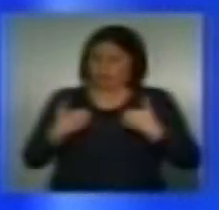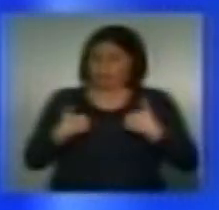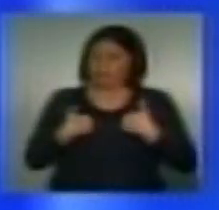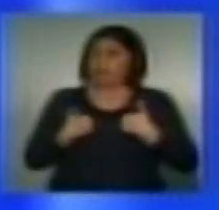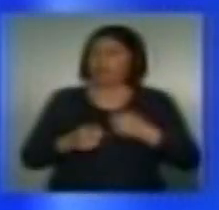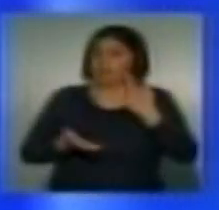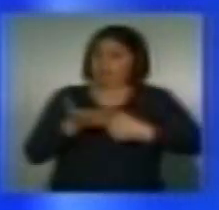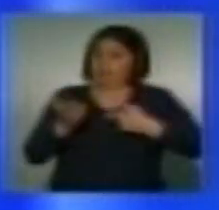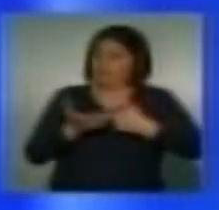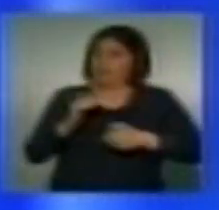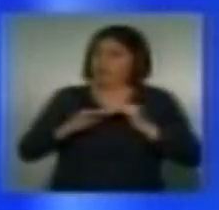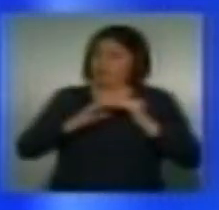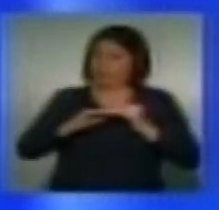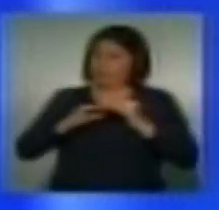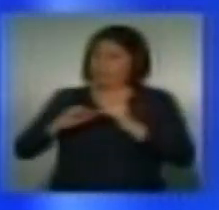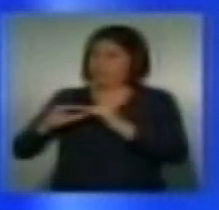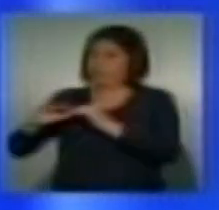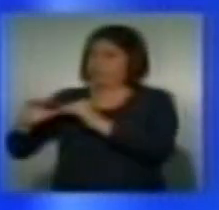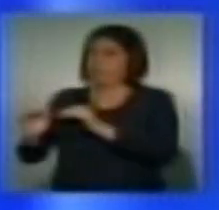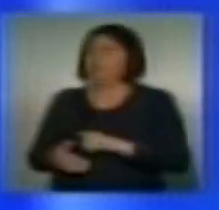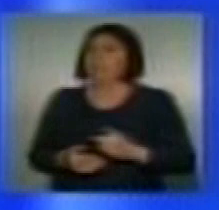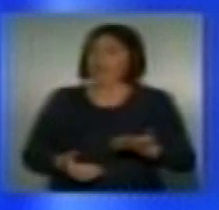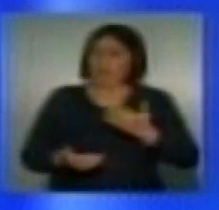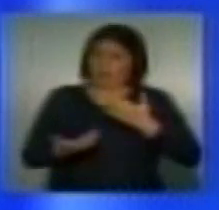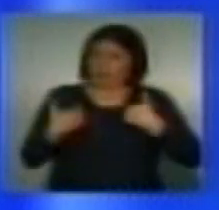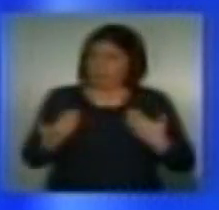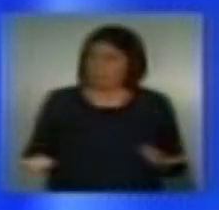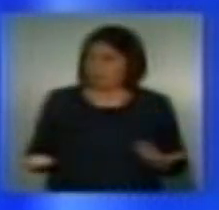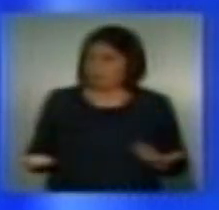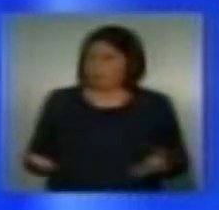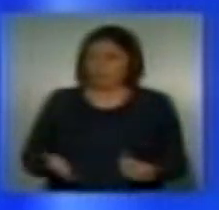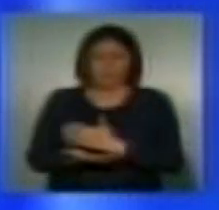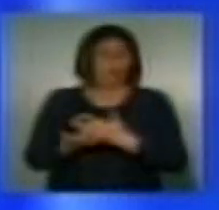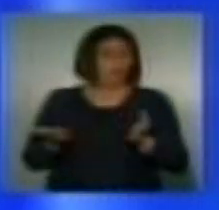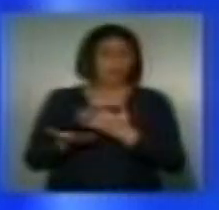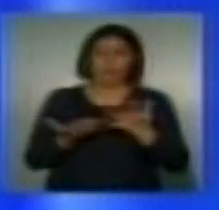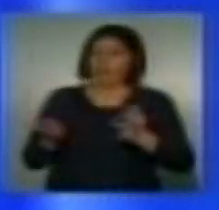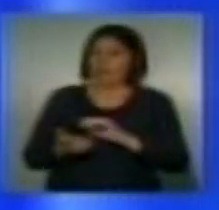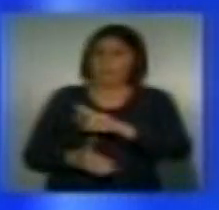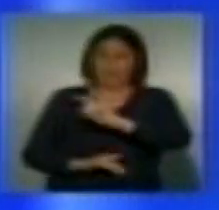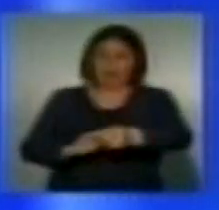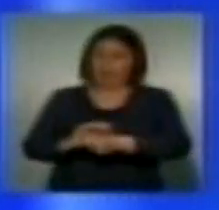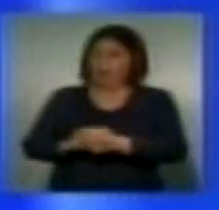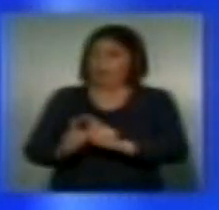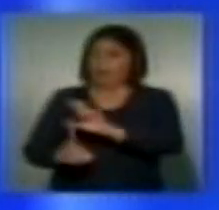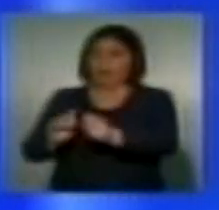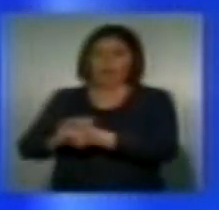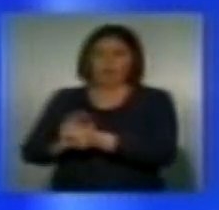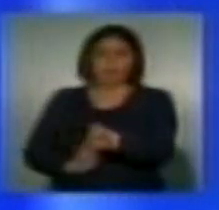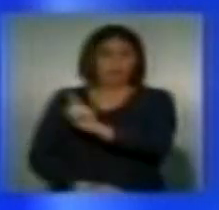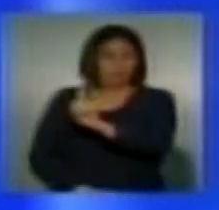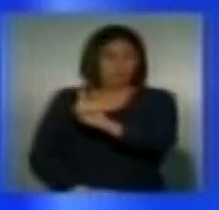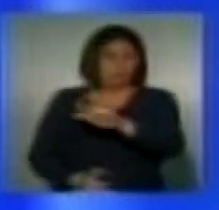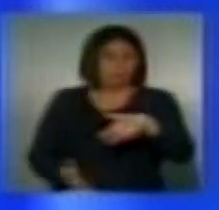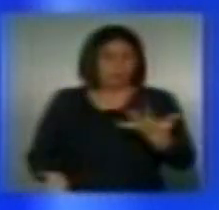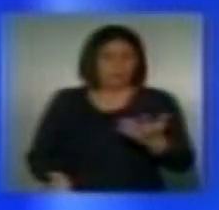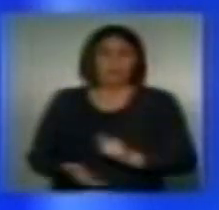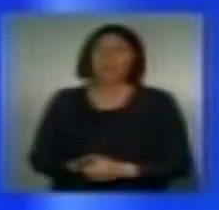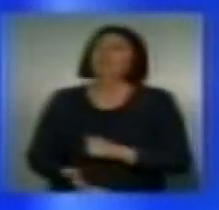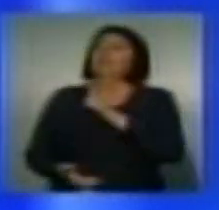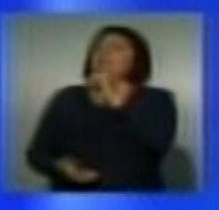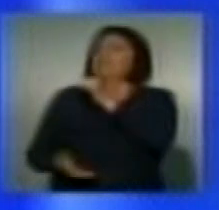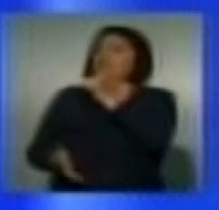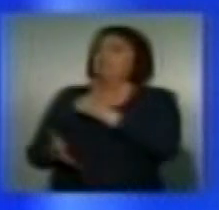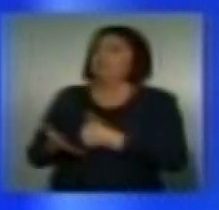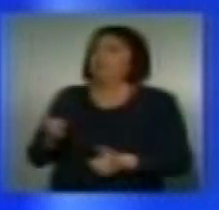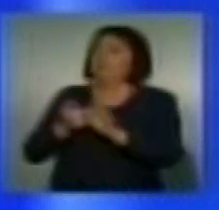precios conmigo no había los niveles de corrupción ni había la inseguridad que